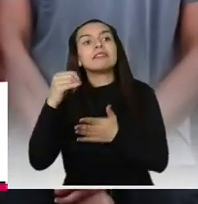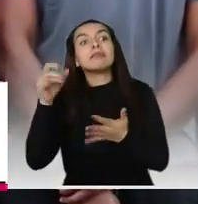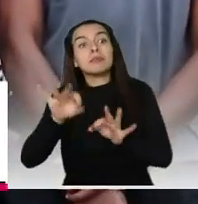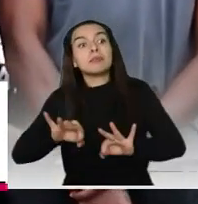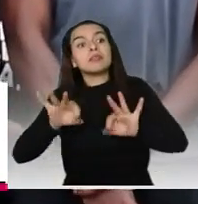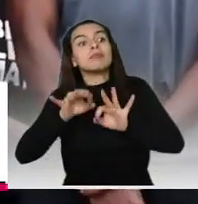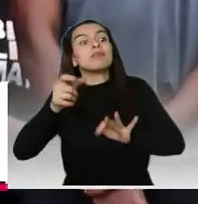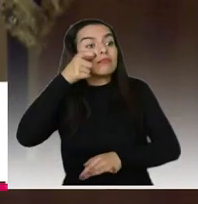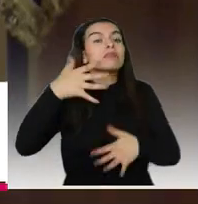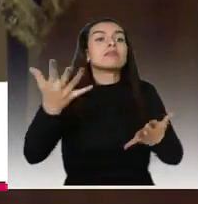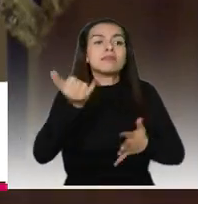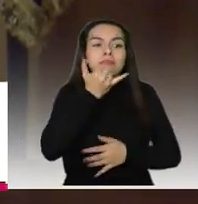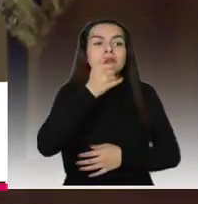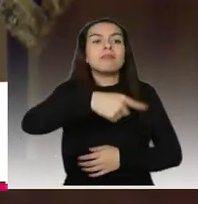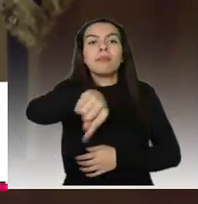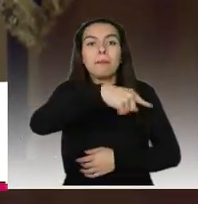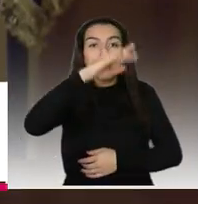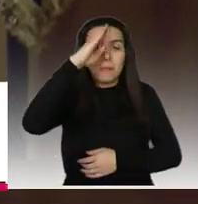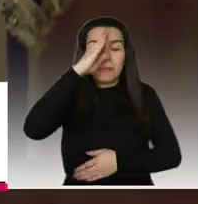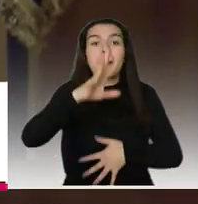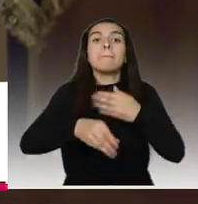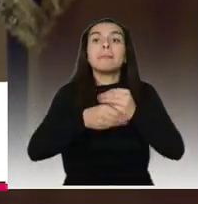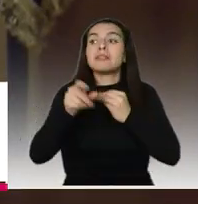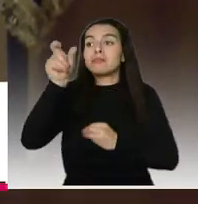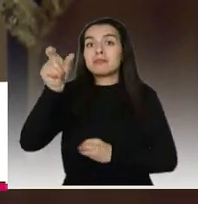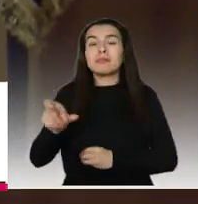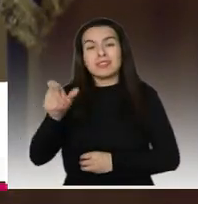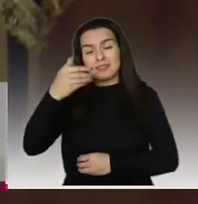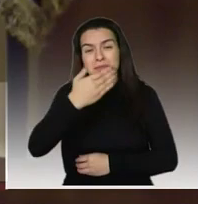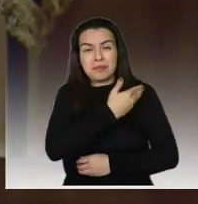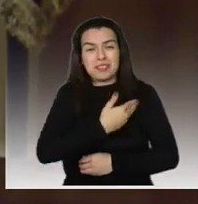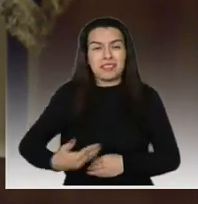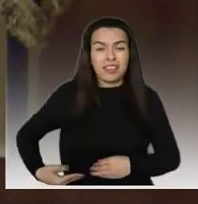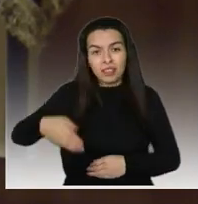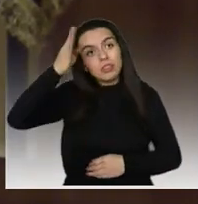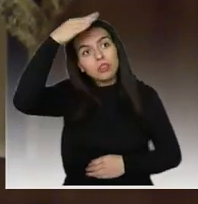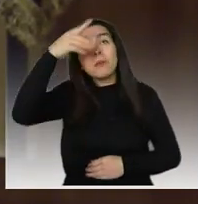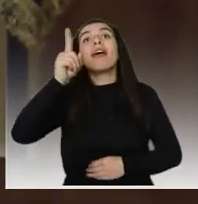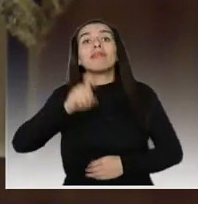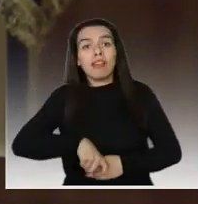Trump firme el documento en el que se establecen algunas modificaciones al reglamento policial.